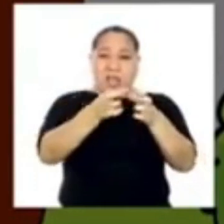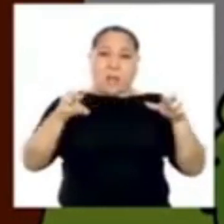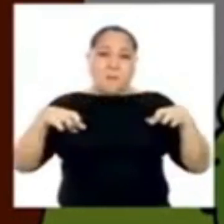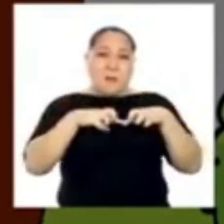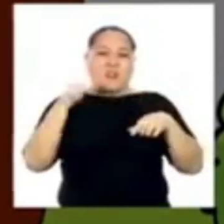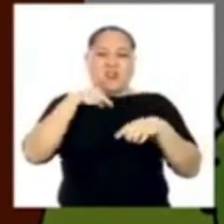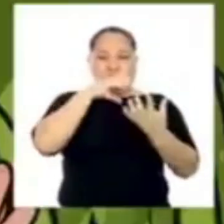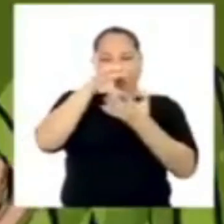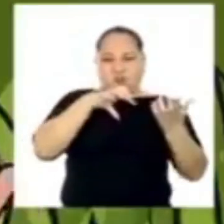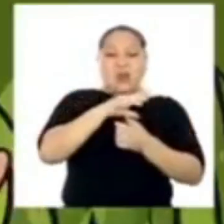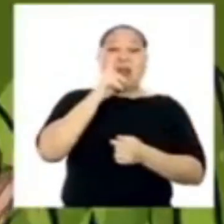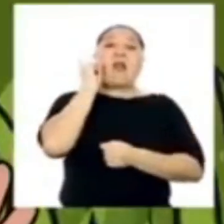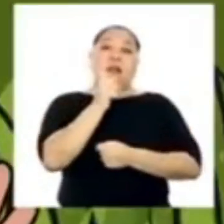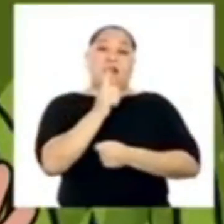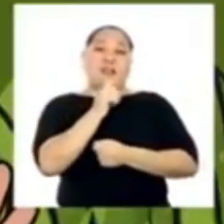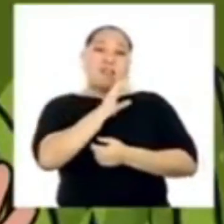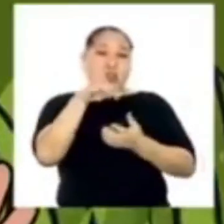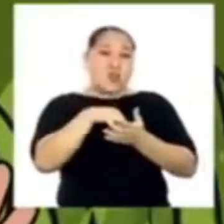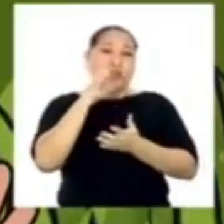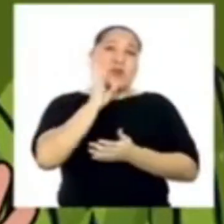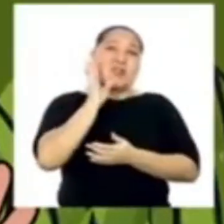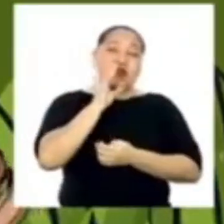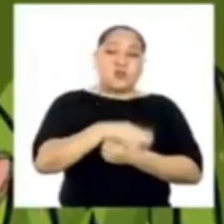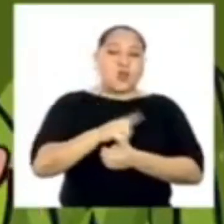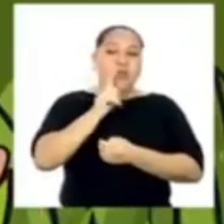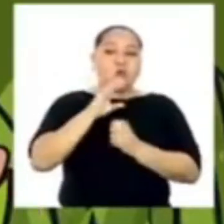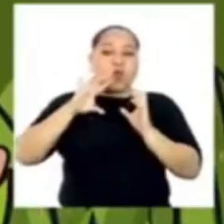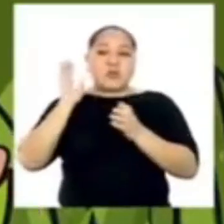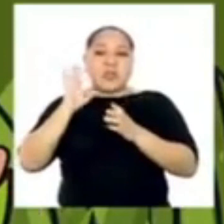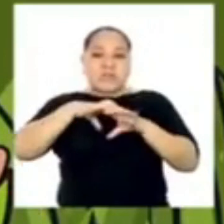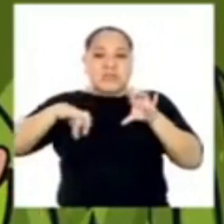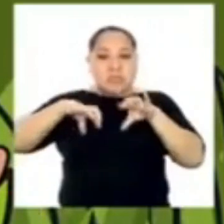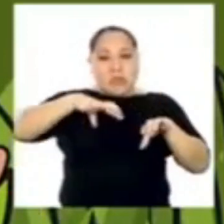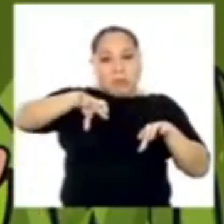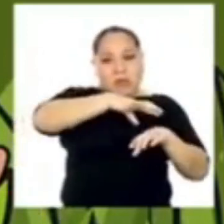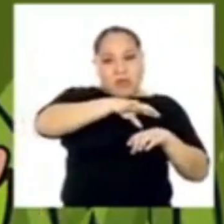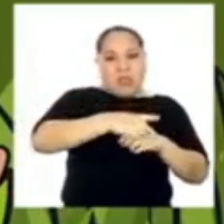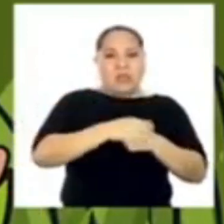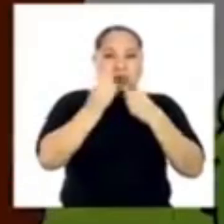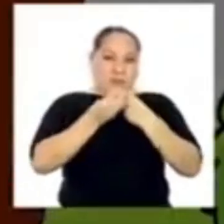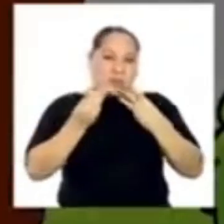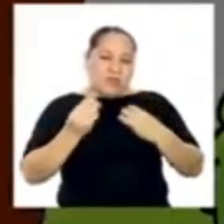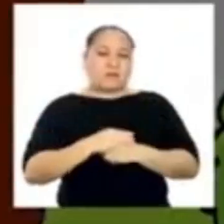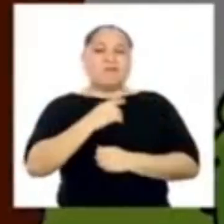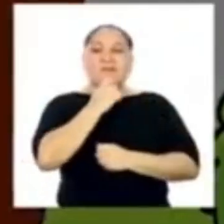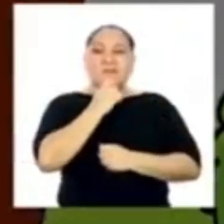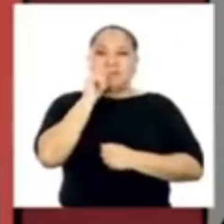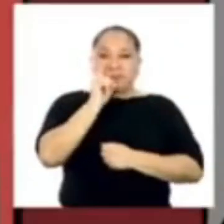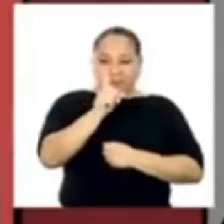todo está mezclado. Oh, entonces es todo basura, porque no se han separado los residuos.